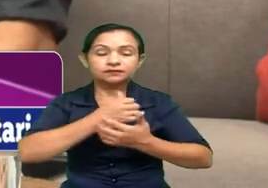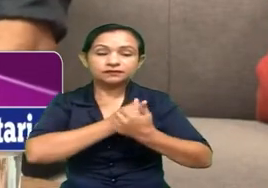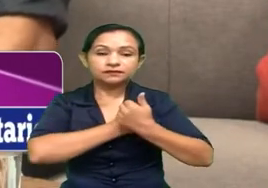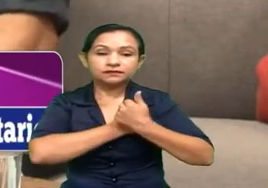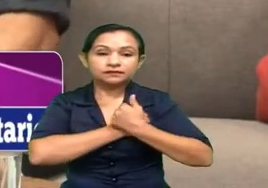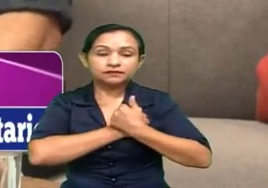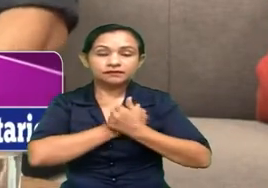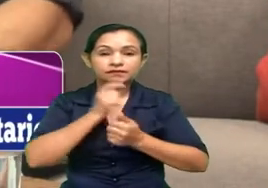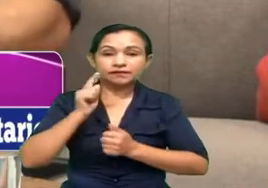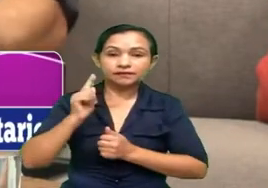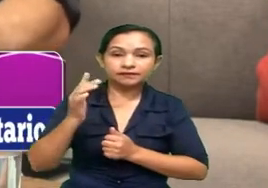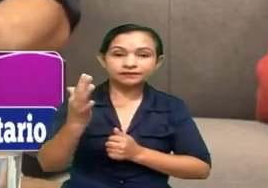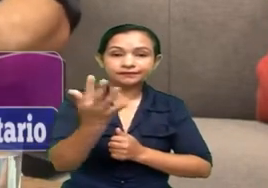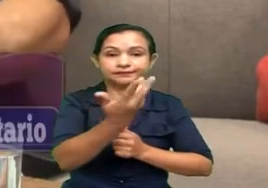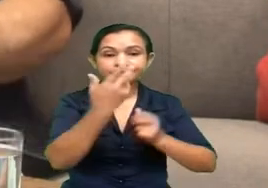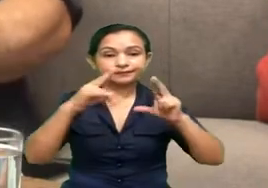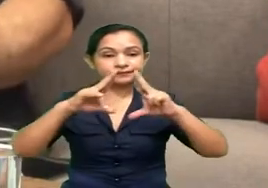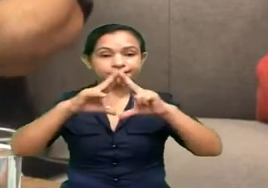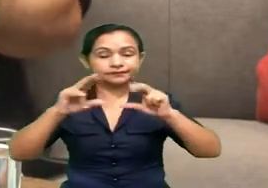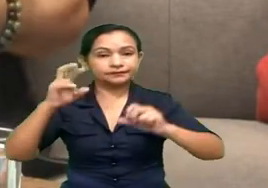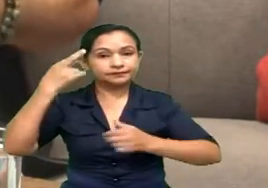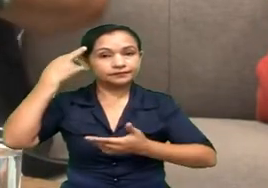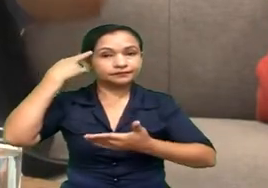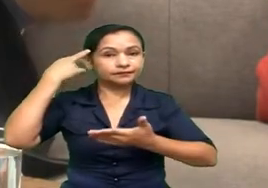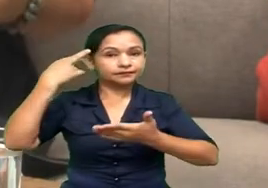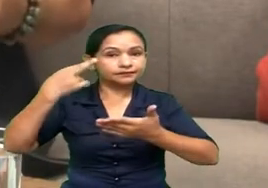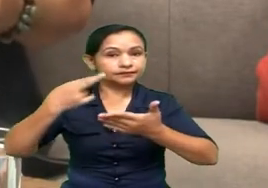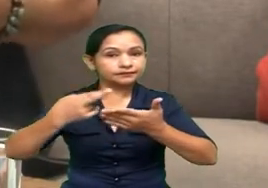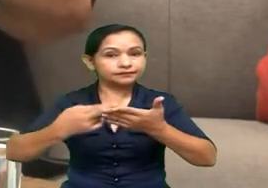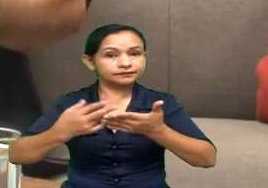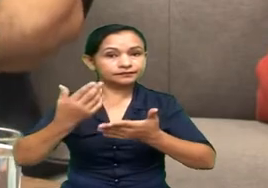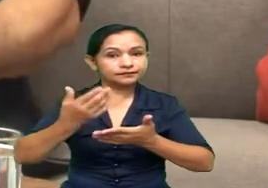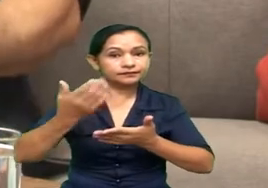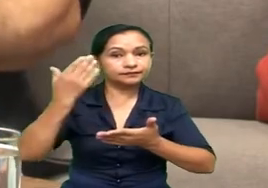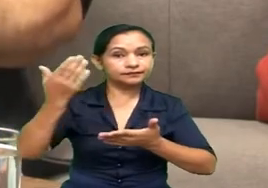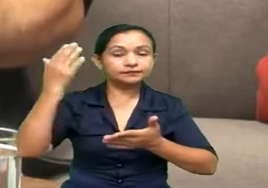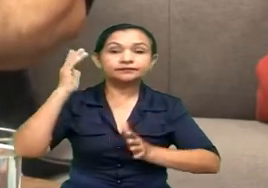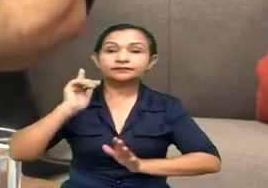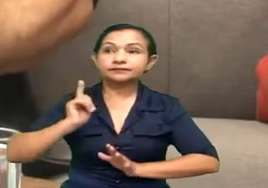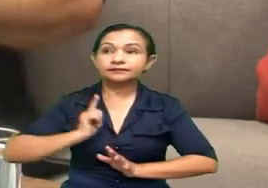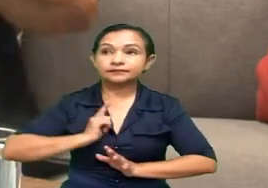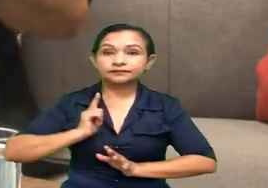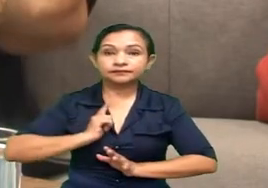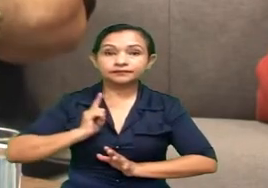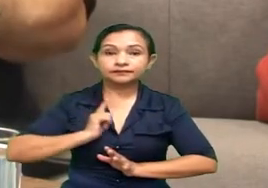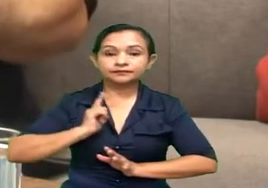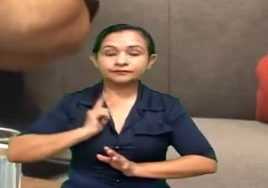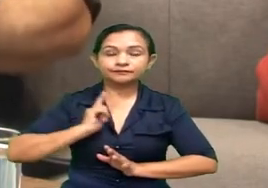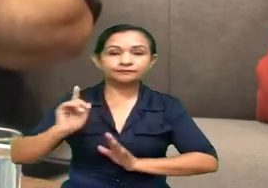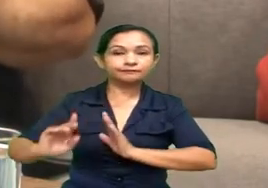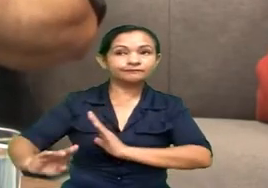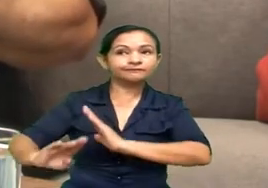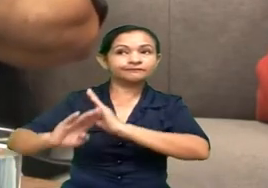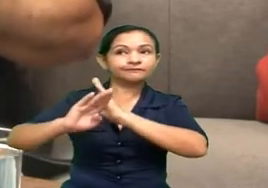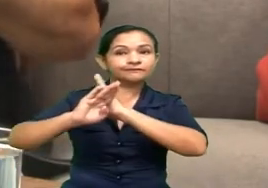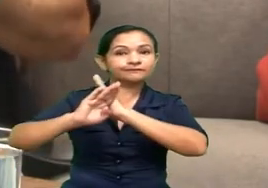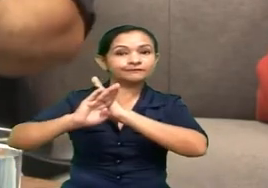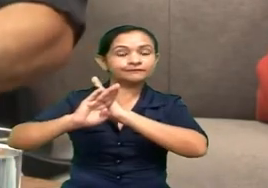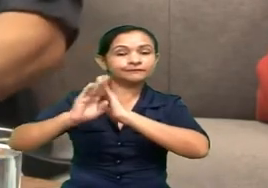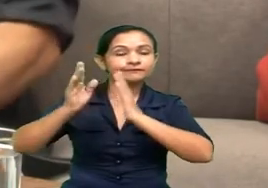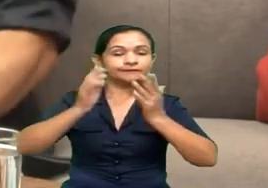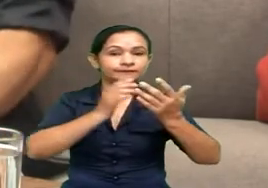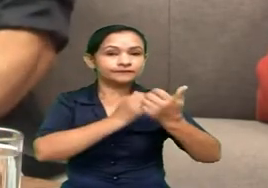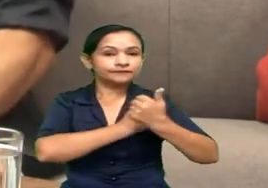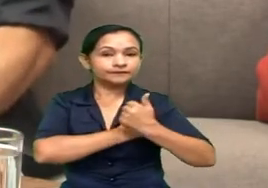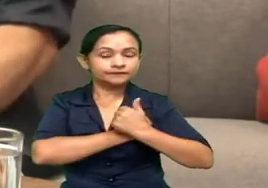nicaragüenses, es recordar la herencia histórica que tenemos antiimperialista, la herencia de amor a